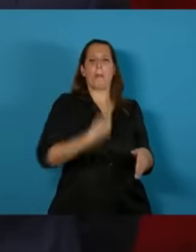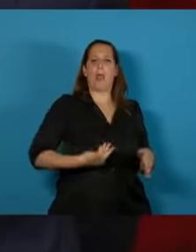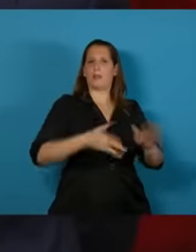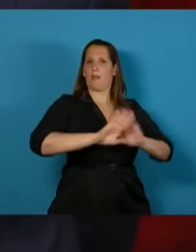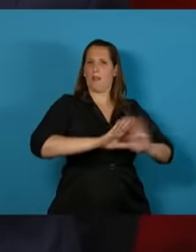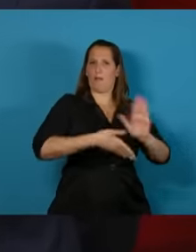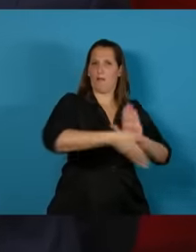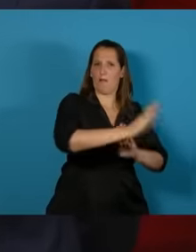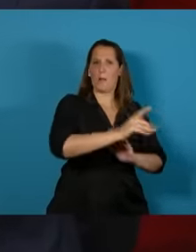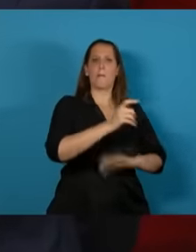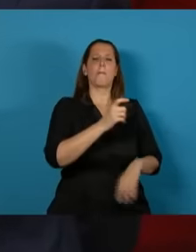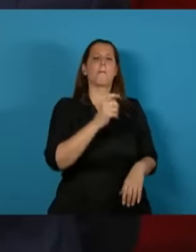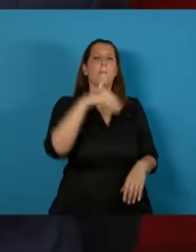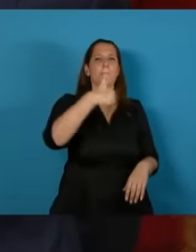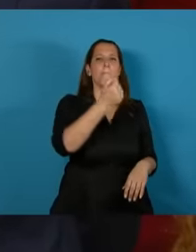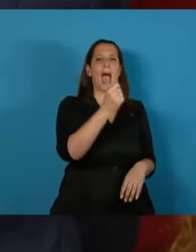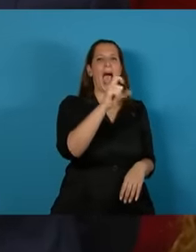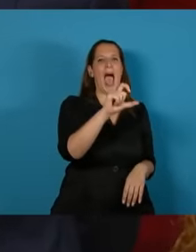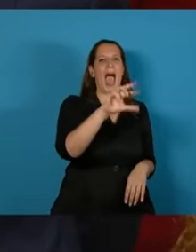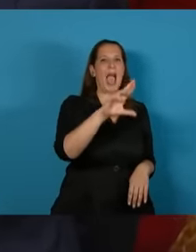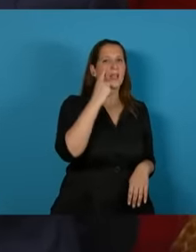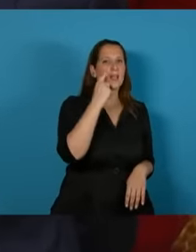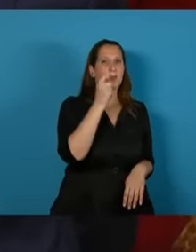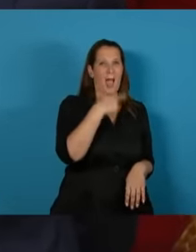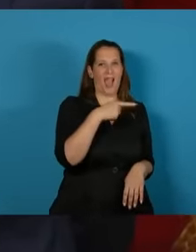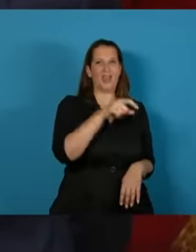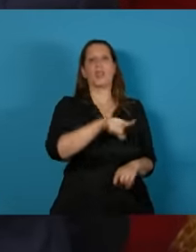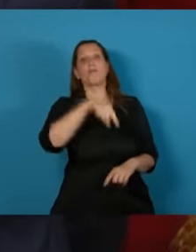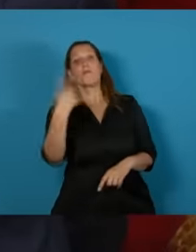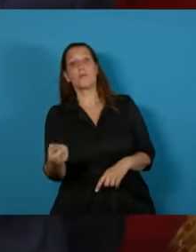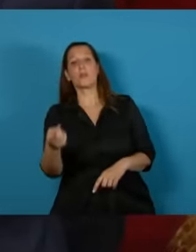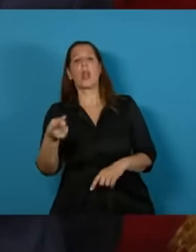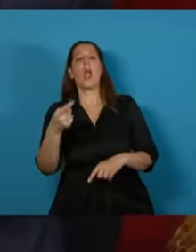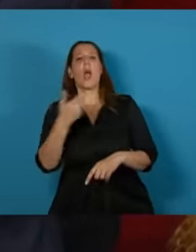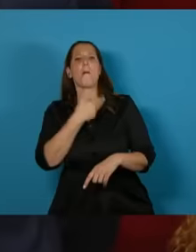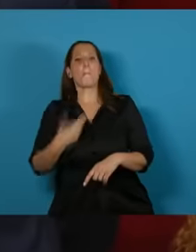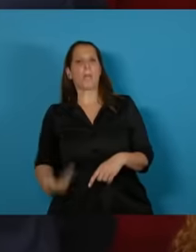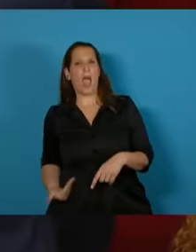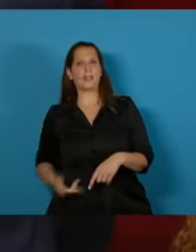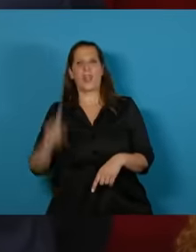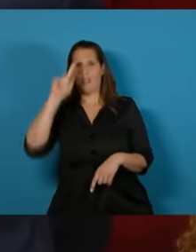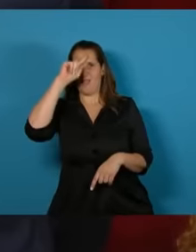ingeniero Mauricio Macri, y el señor presidente de la Nación.